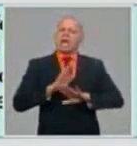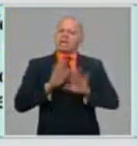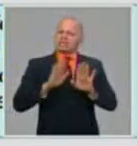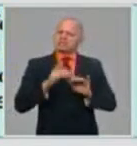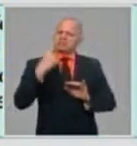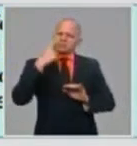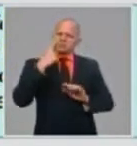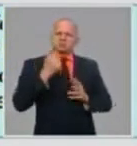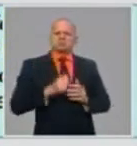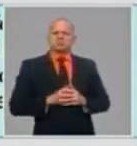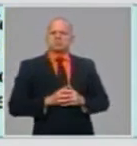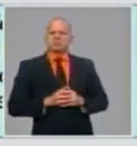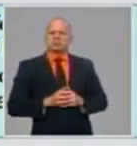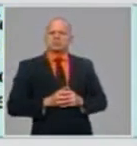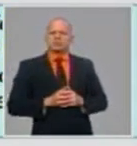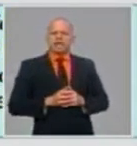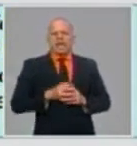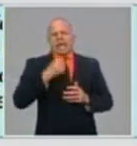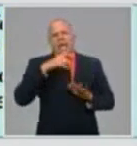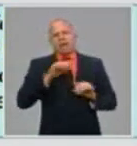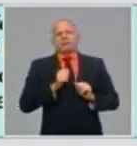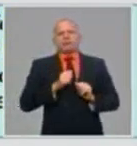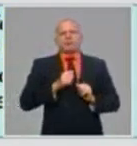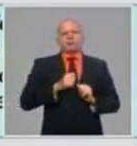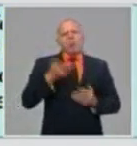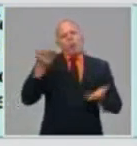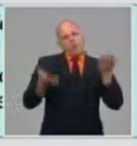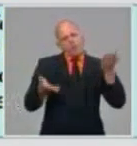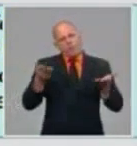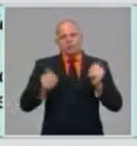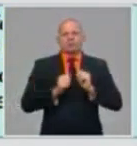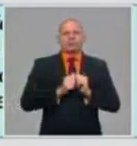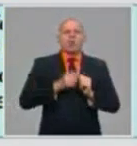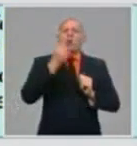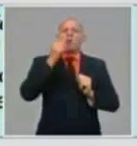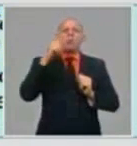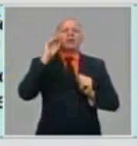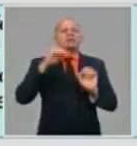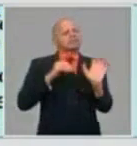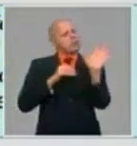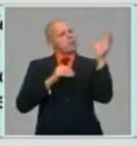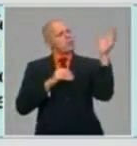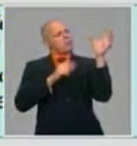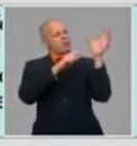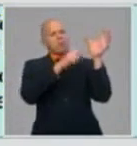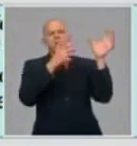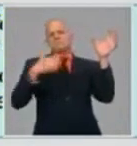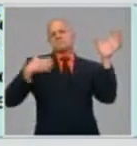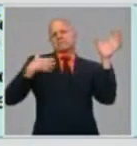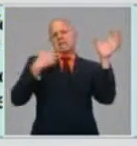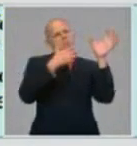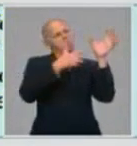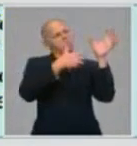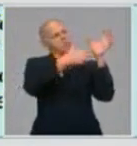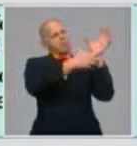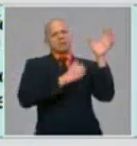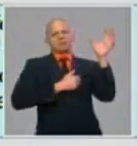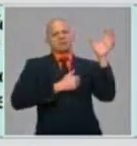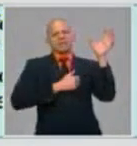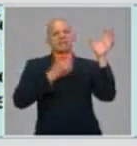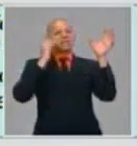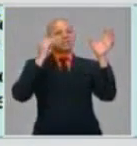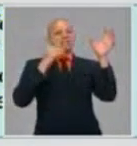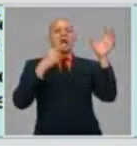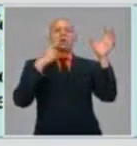como políticas. Y si una manzana cortada por una tempestad de su árbol nativo no puede elegir sino caer